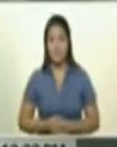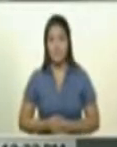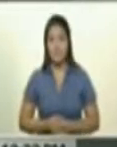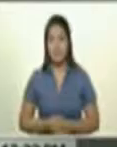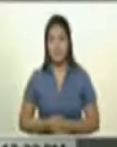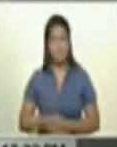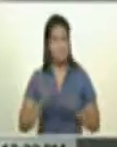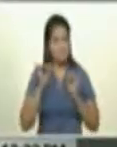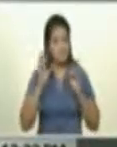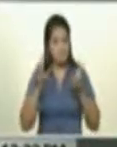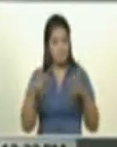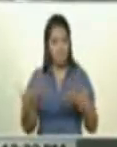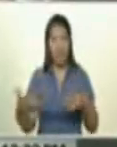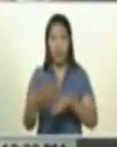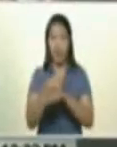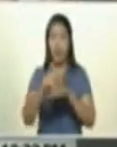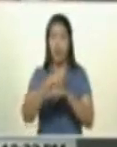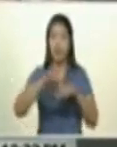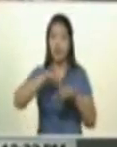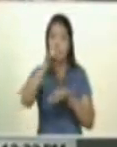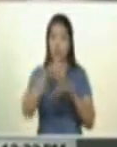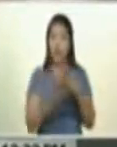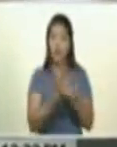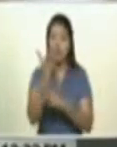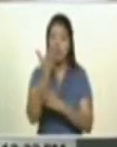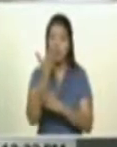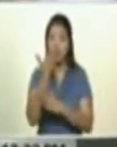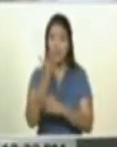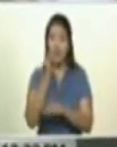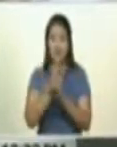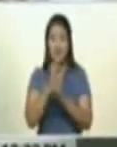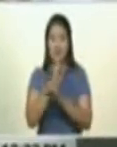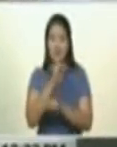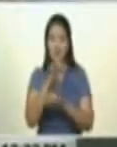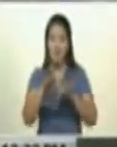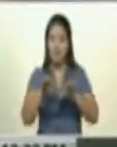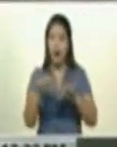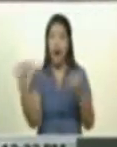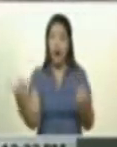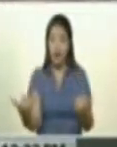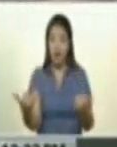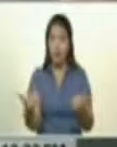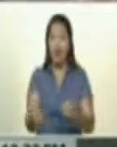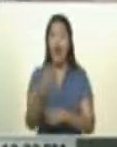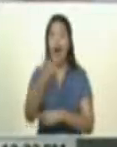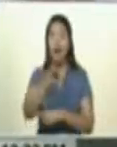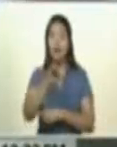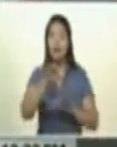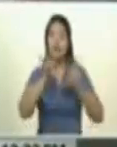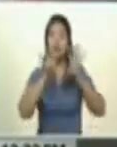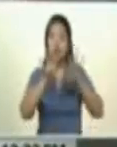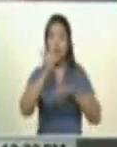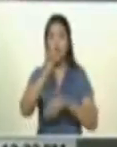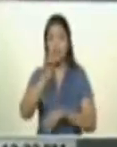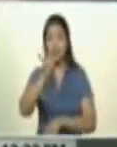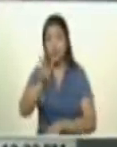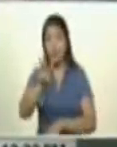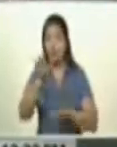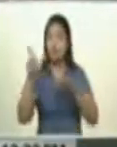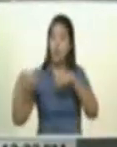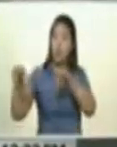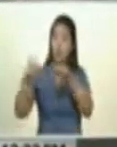mismo contexto, el gobierno nacional creó la Fundación Infocentro, que actualmente cuenta con 904 espacios en el país, de los